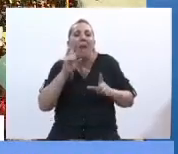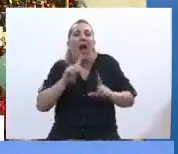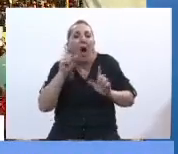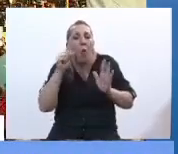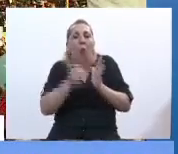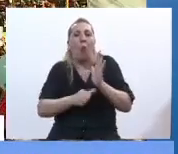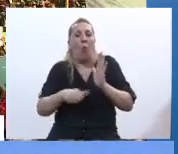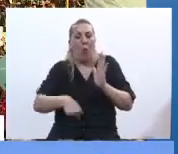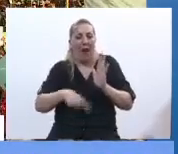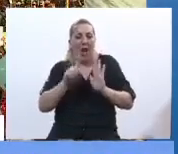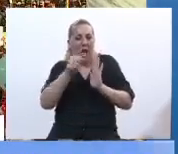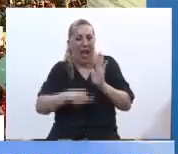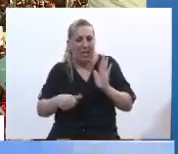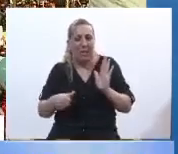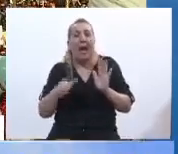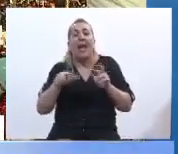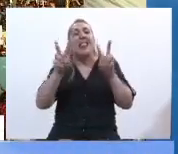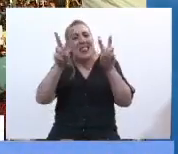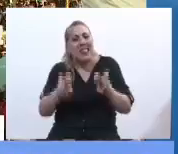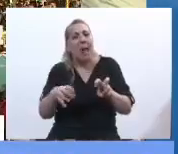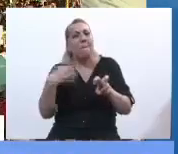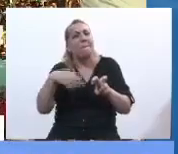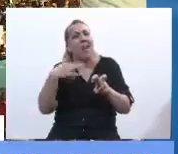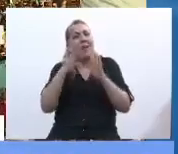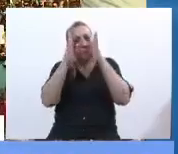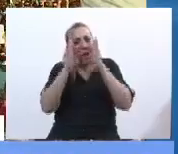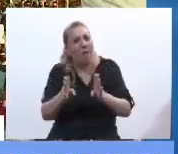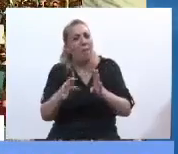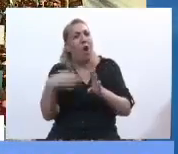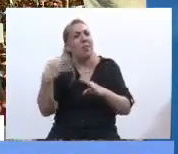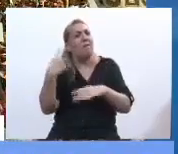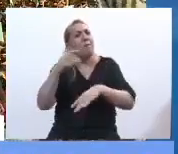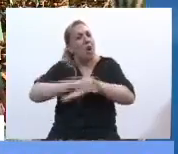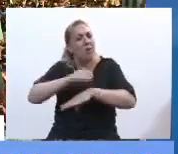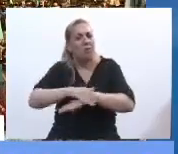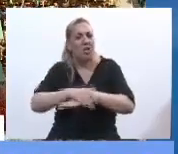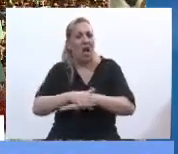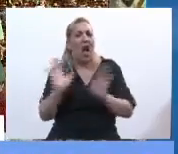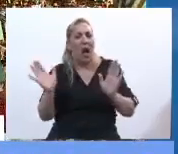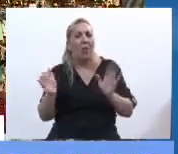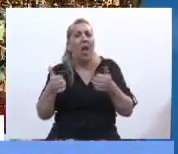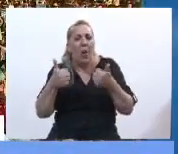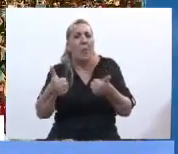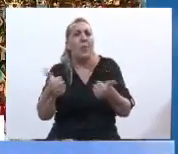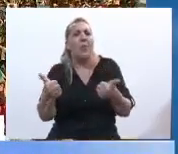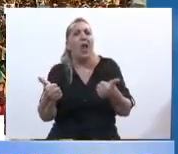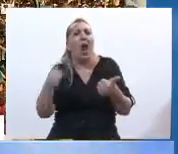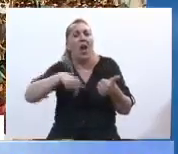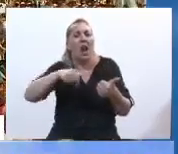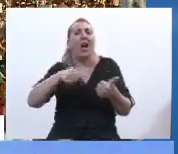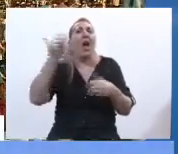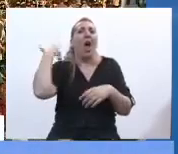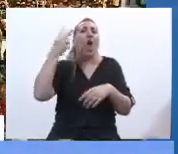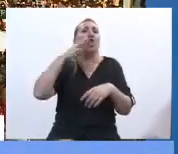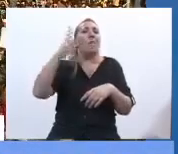mujer. Entonces, es un tema que tenemos que abordarlo, tenemos que afrontarlo. Y bienvenido que sea que en el 2018